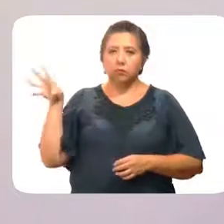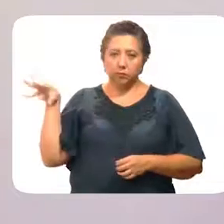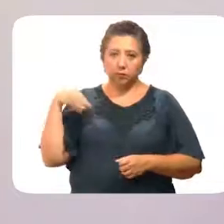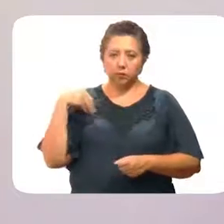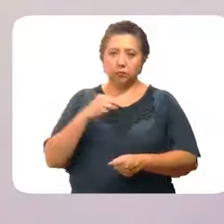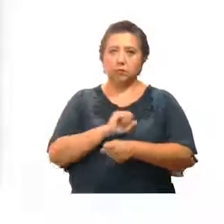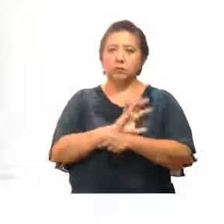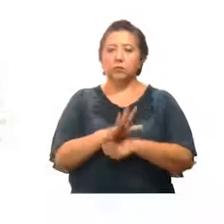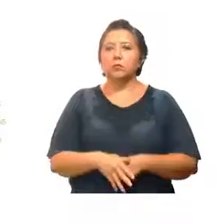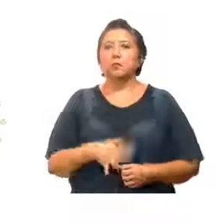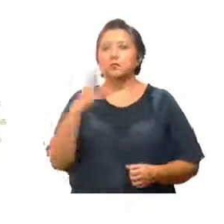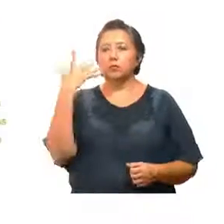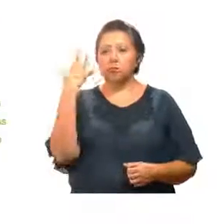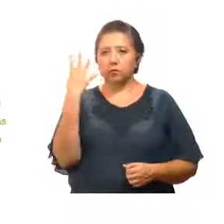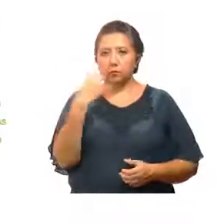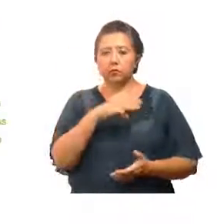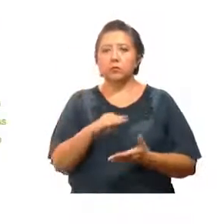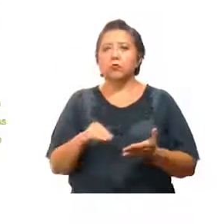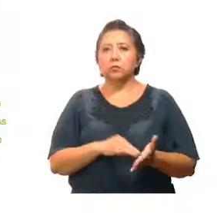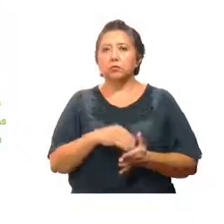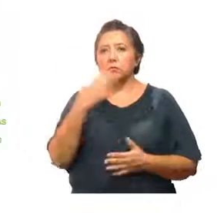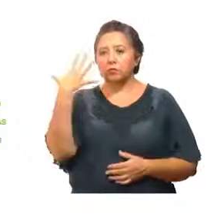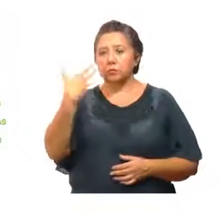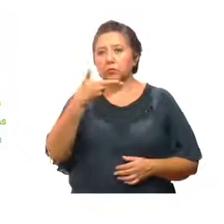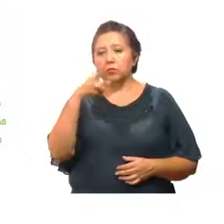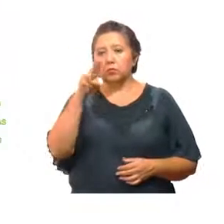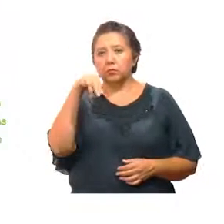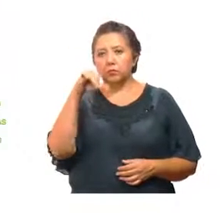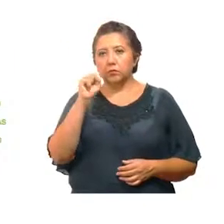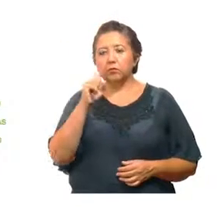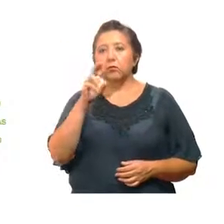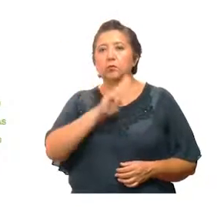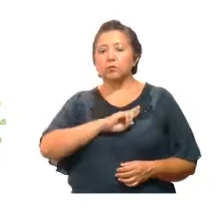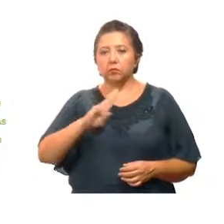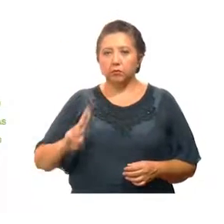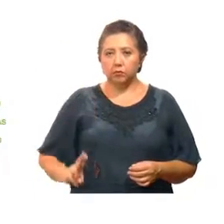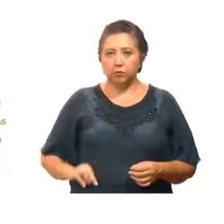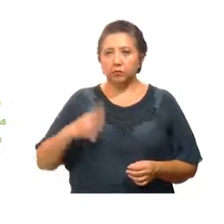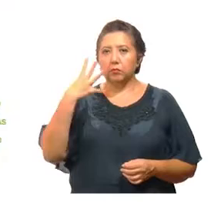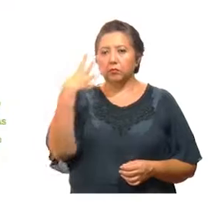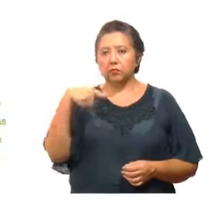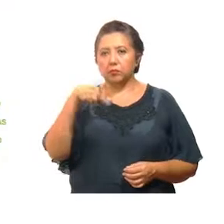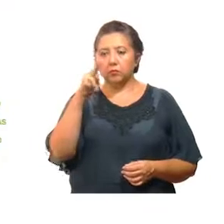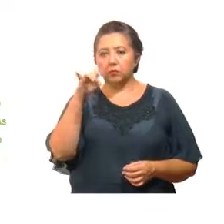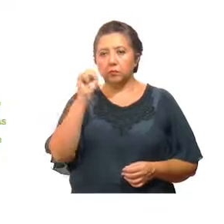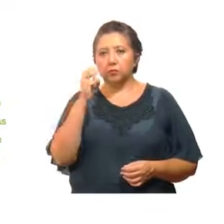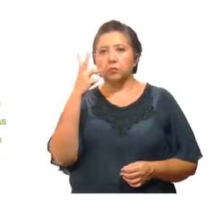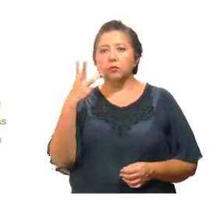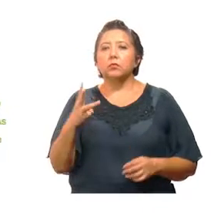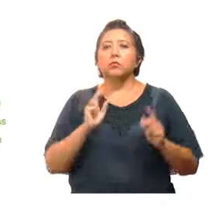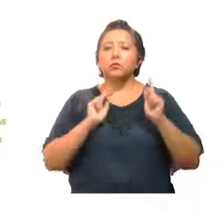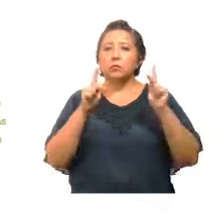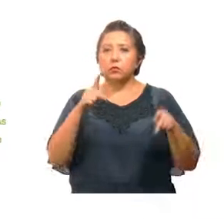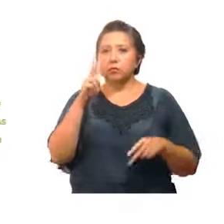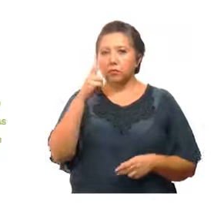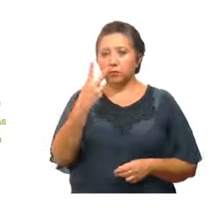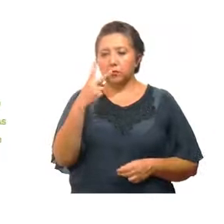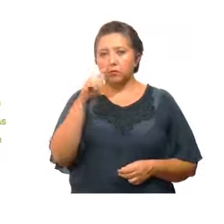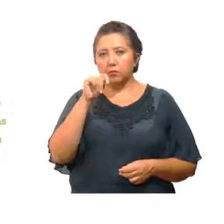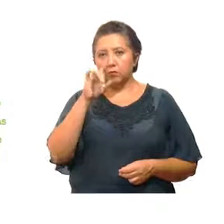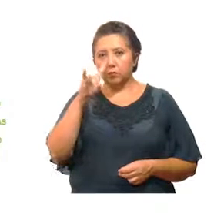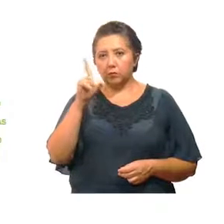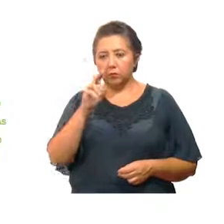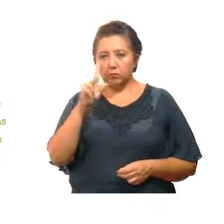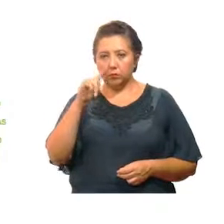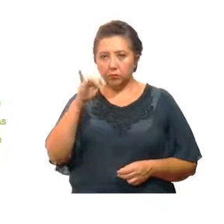de coronavirus, 54 en Mérida, 5 en Junucmá y en Numá, 4 en Canacín, 3 en Progreso, 2 en San,